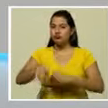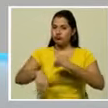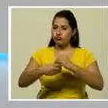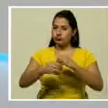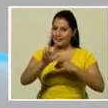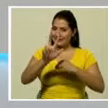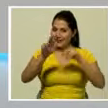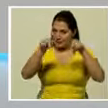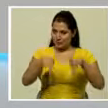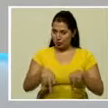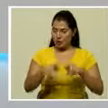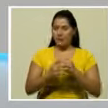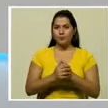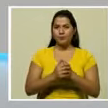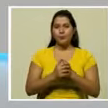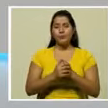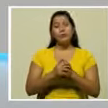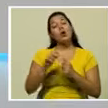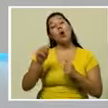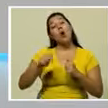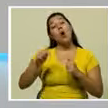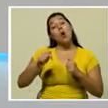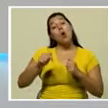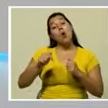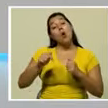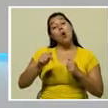El pico más bajo,